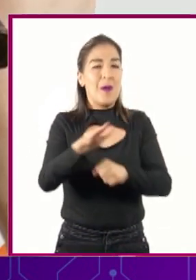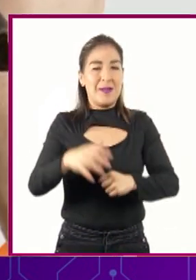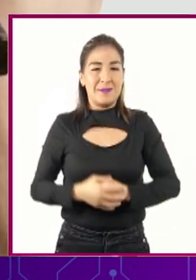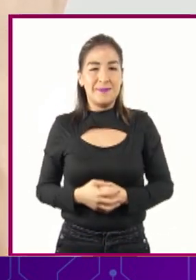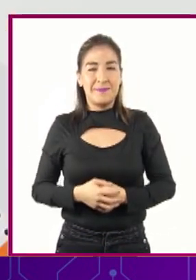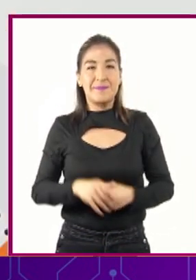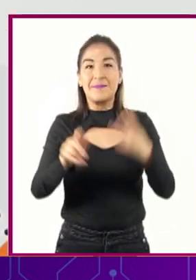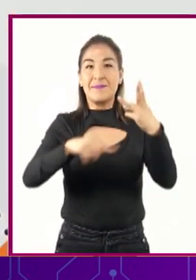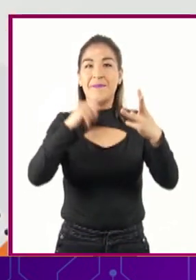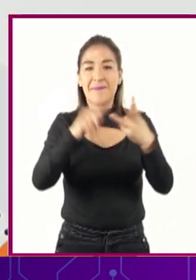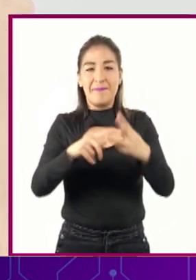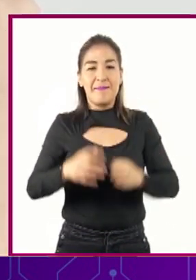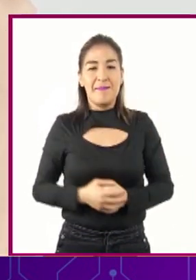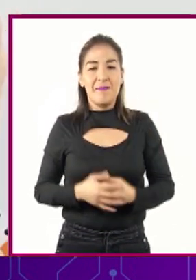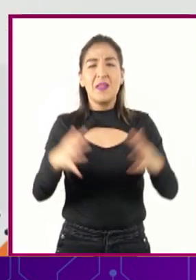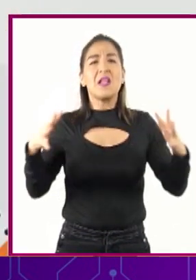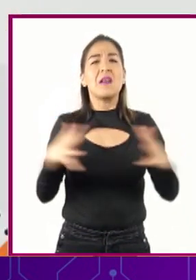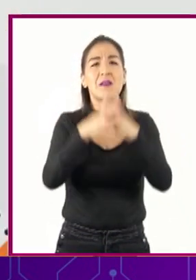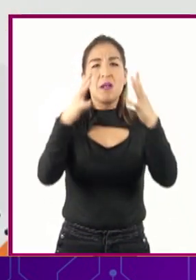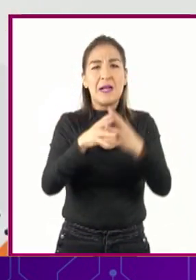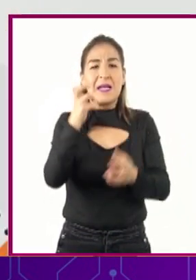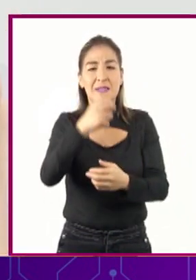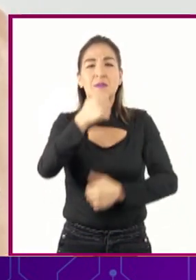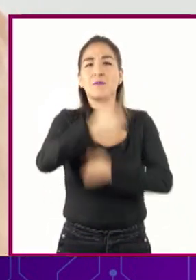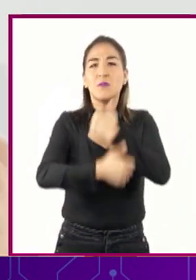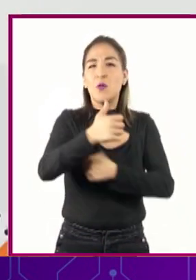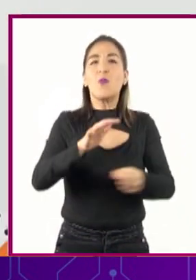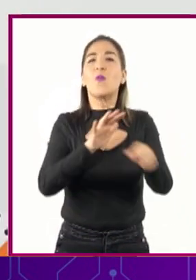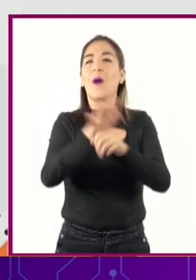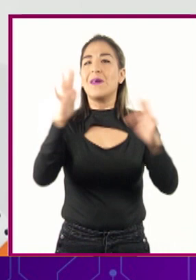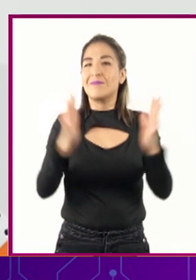3. Las batallas en las que participaron.